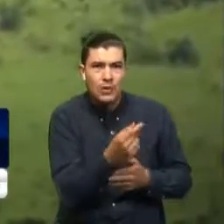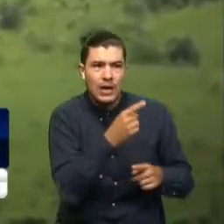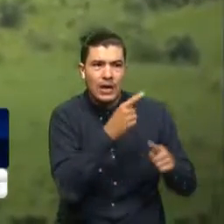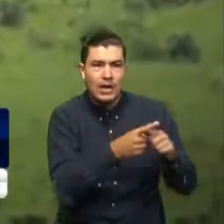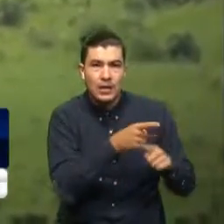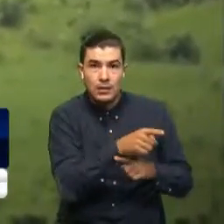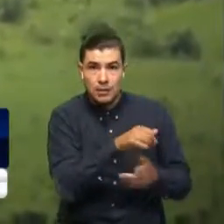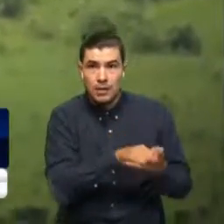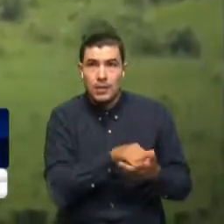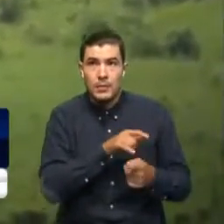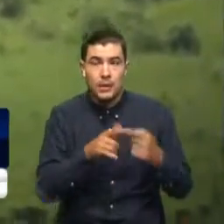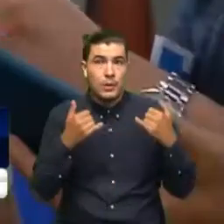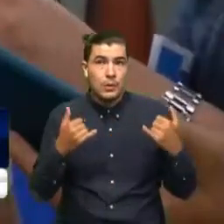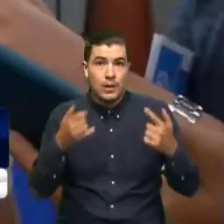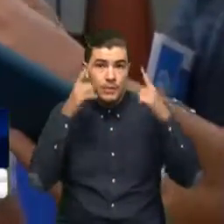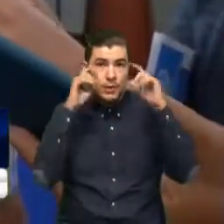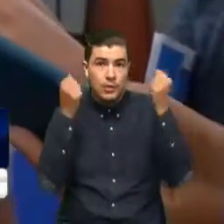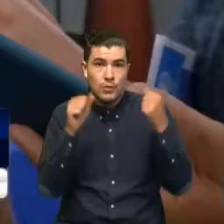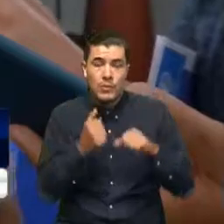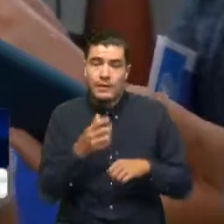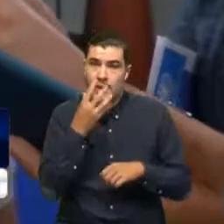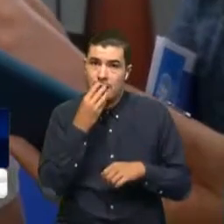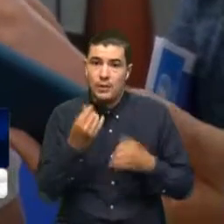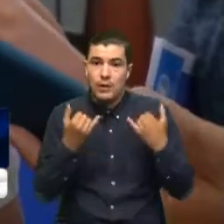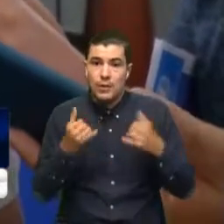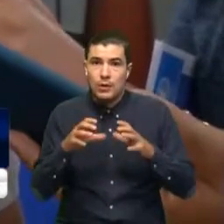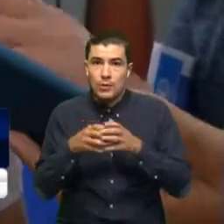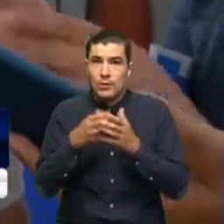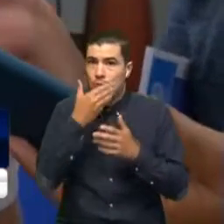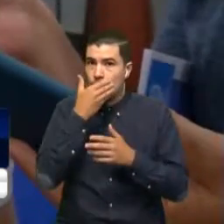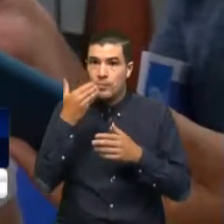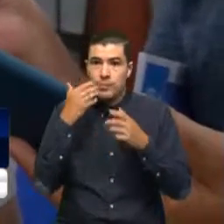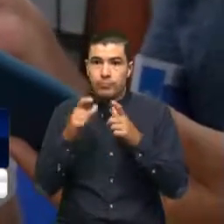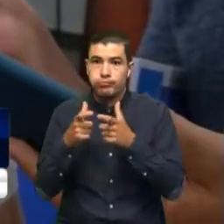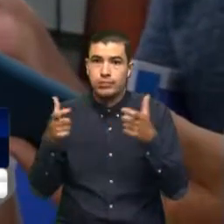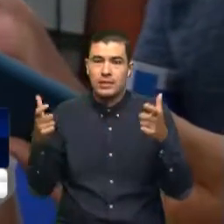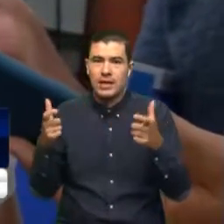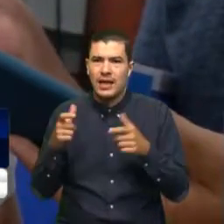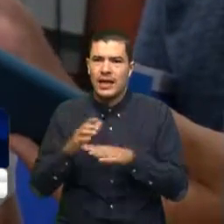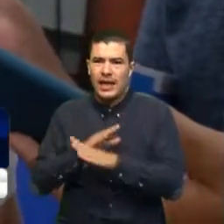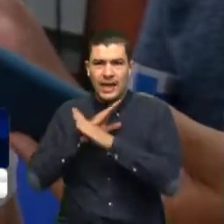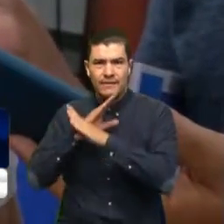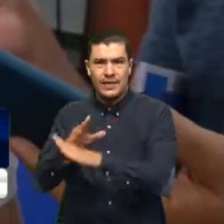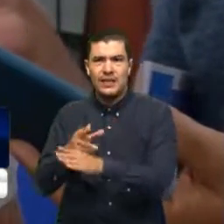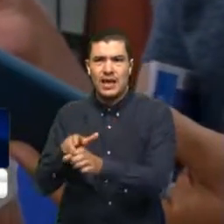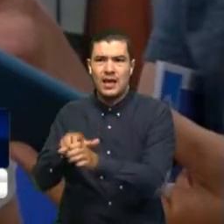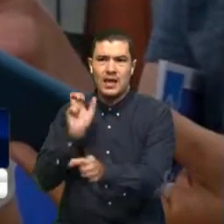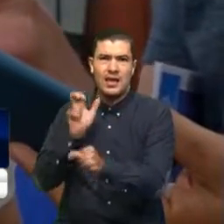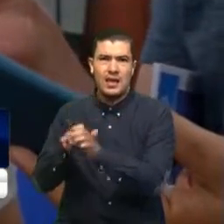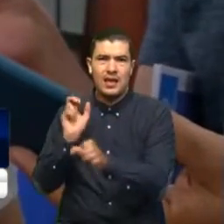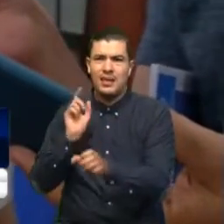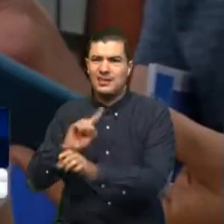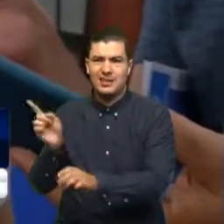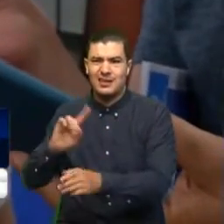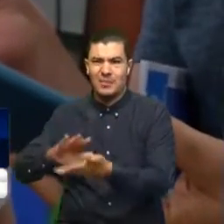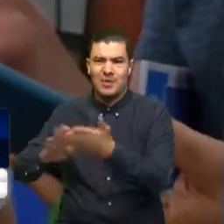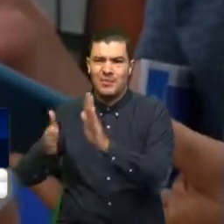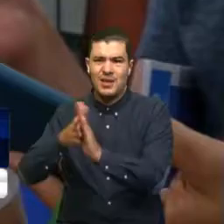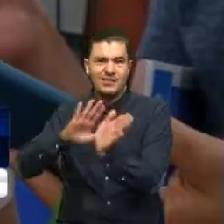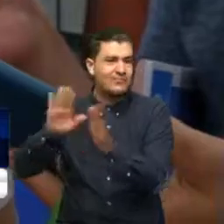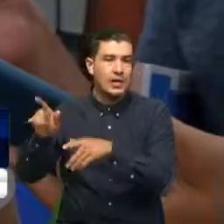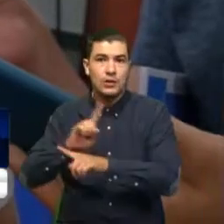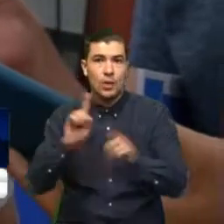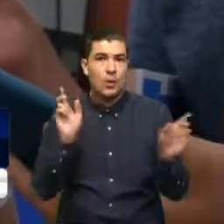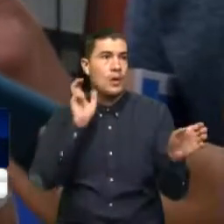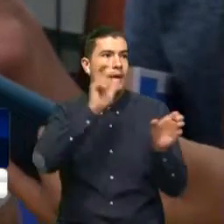de los grupos ilegales para evitar la deserción de los excombatientes que están comprometidos con